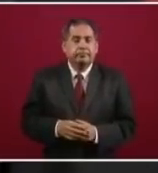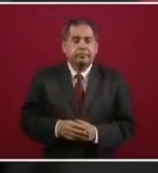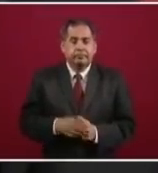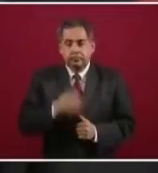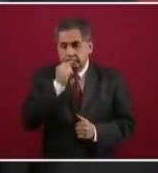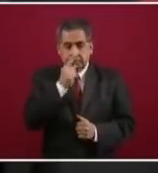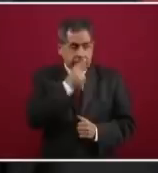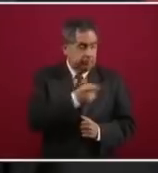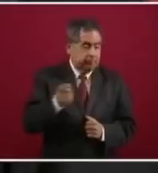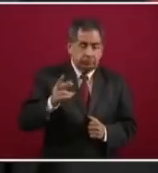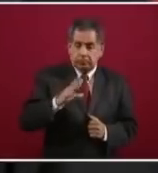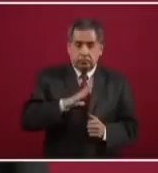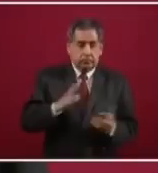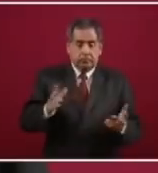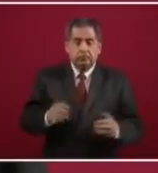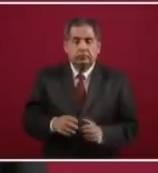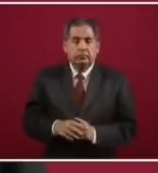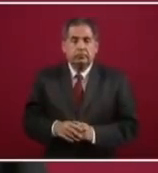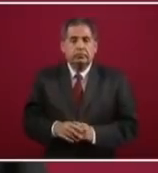policías.